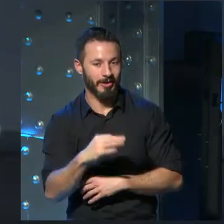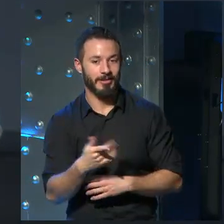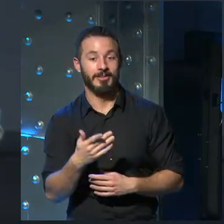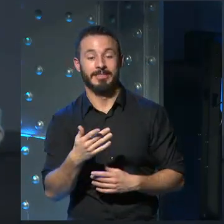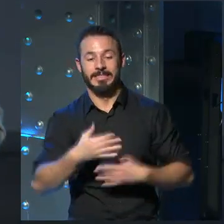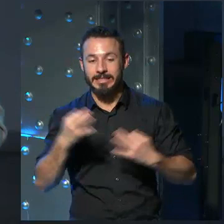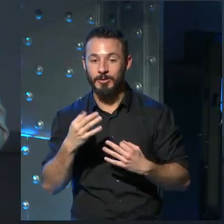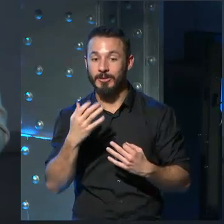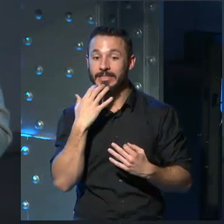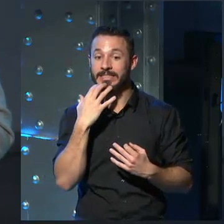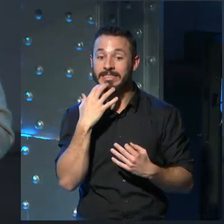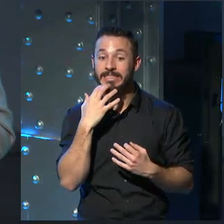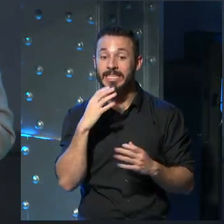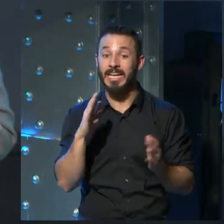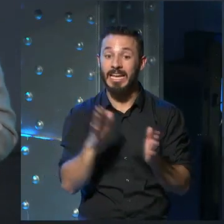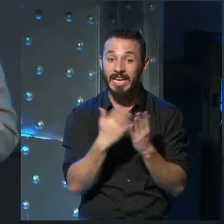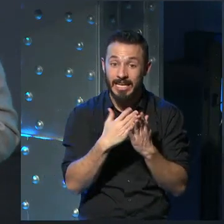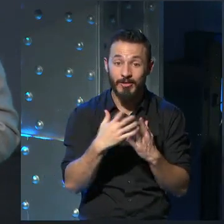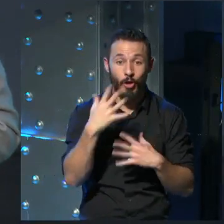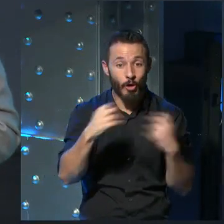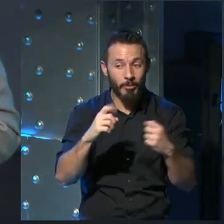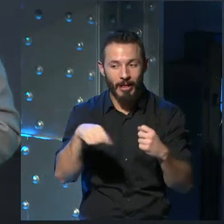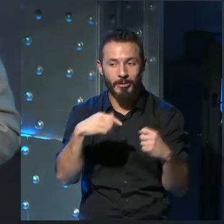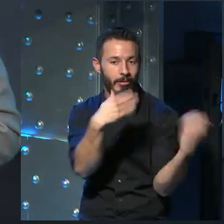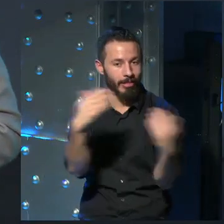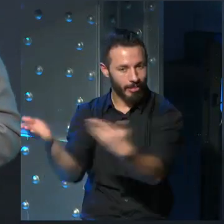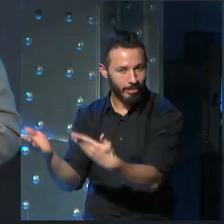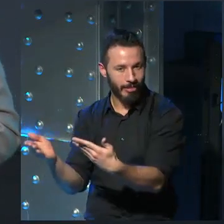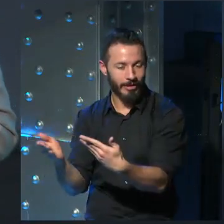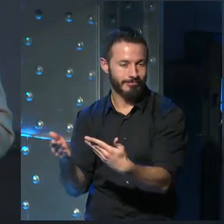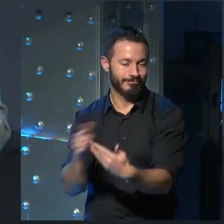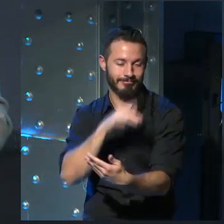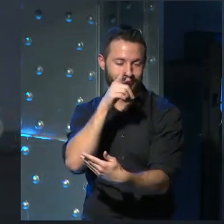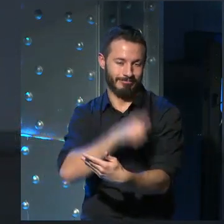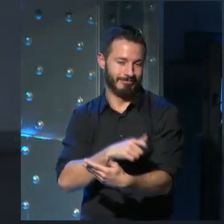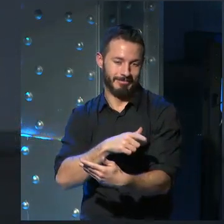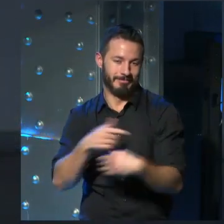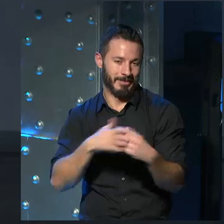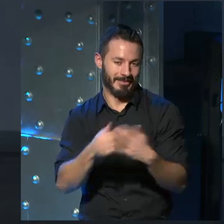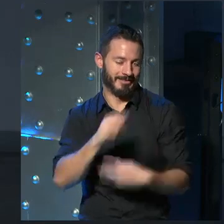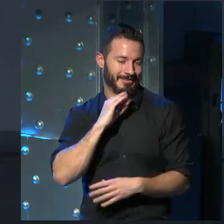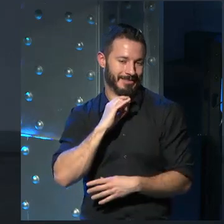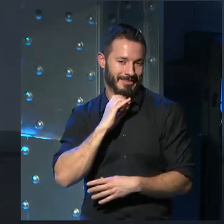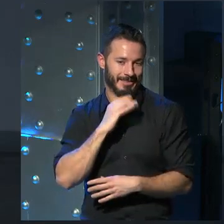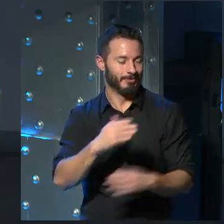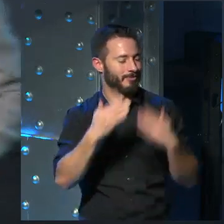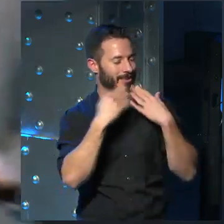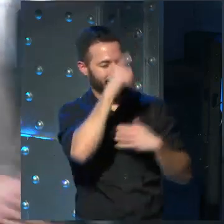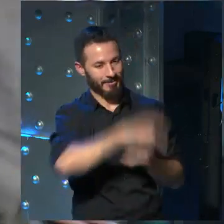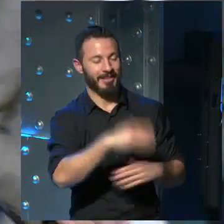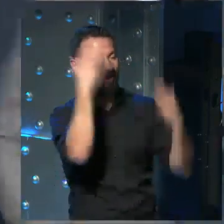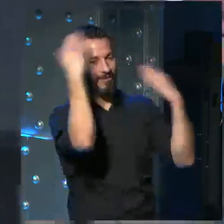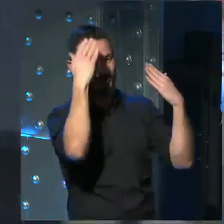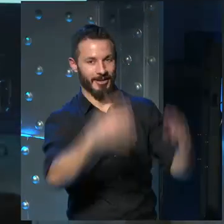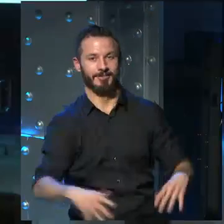regalan ese libro. Ya no lo podrán hacer por Navidad, pero seguro que hay otras muchas ocasiones para poder hacerlo, así que yo les animo a ellos. Muchísimas gracias, Marieta, y enhorabuena.